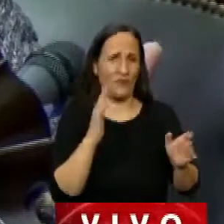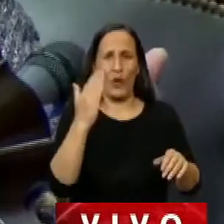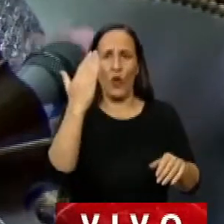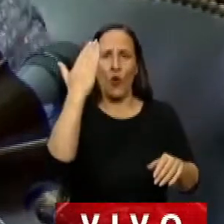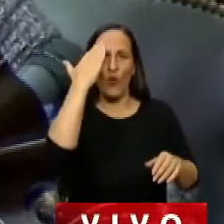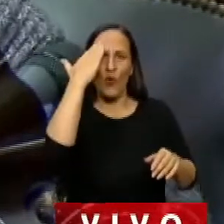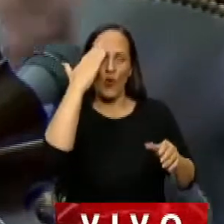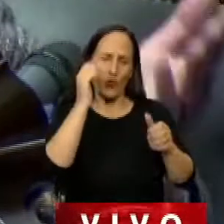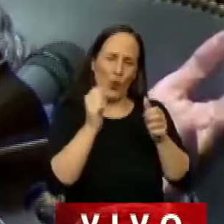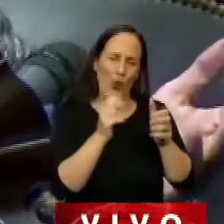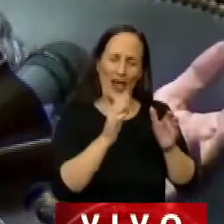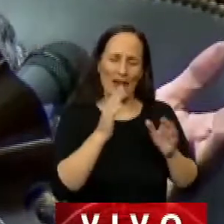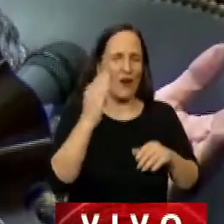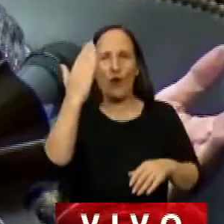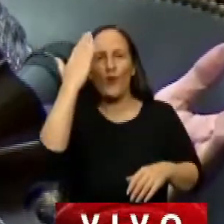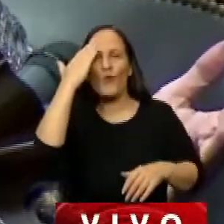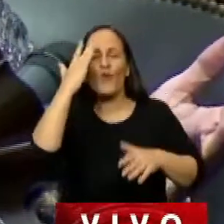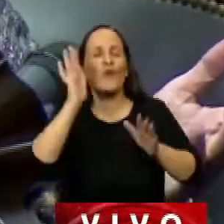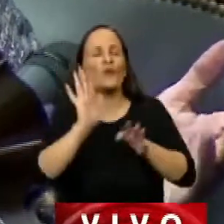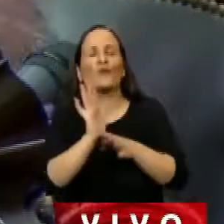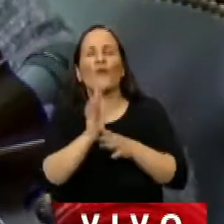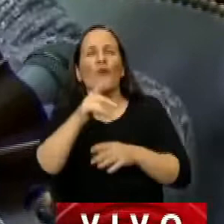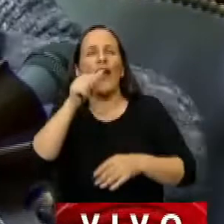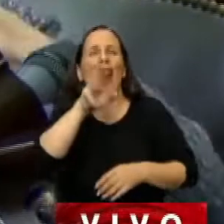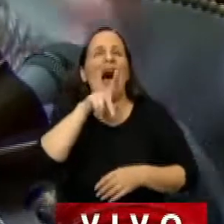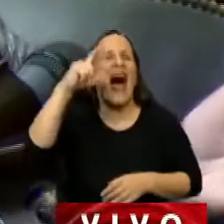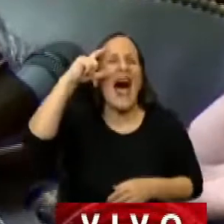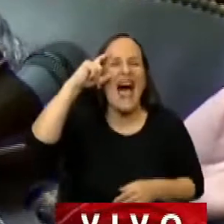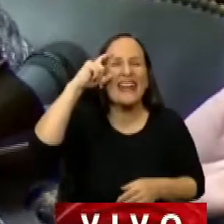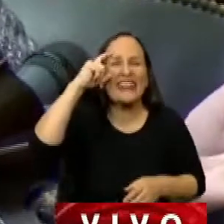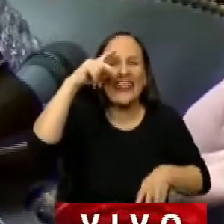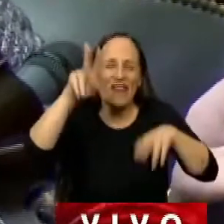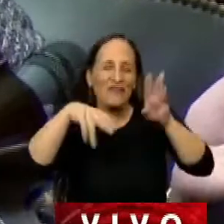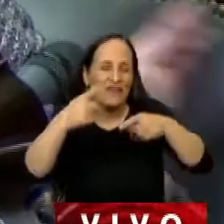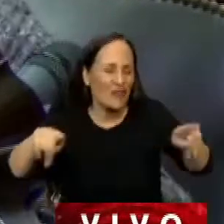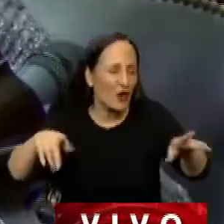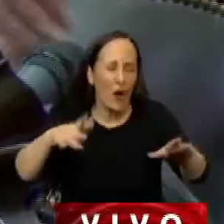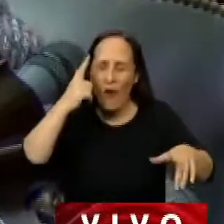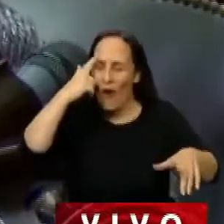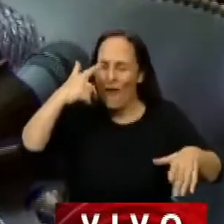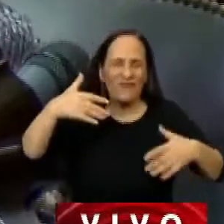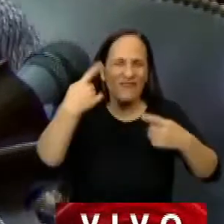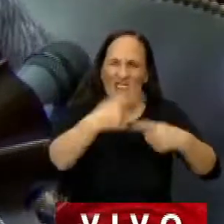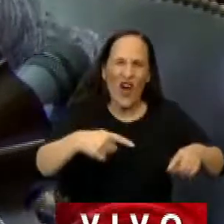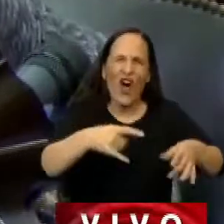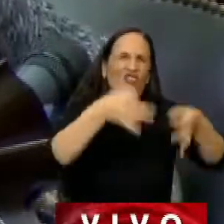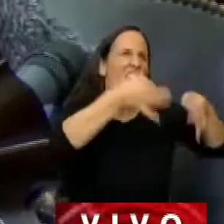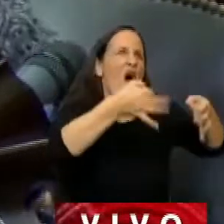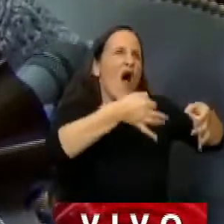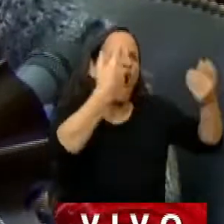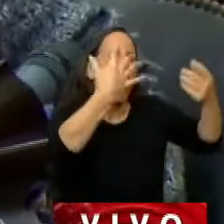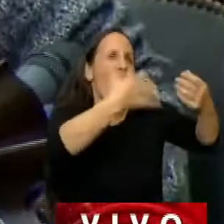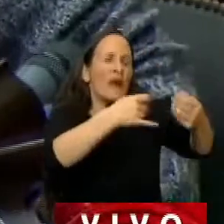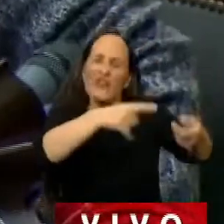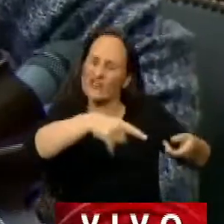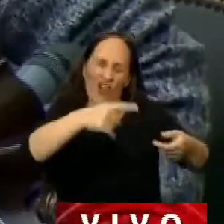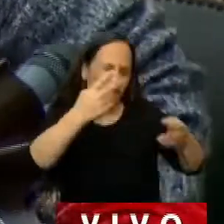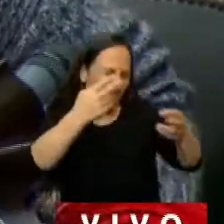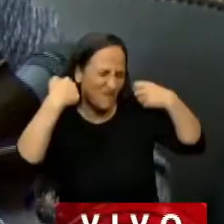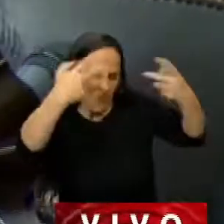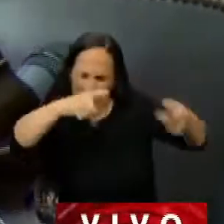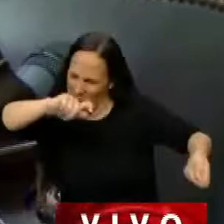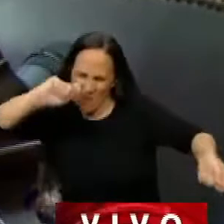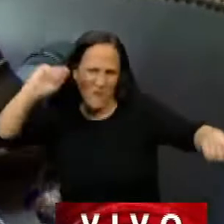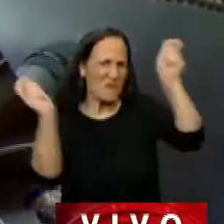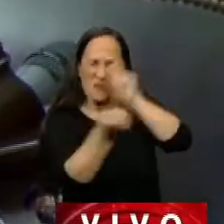subversión, es romper con el orden, es enfrentar las imposiciones. ¿Cómo vamos a